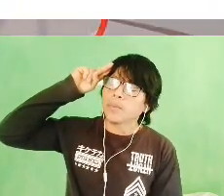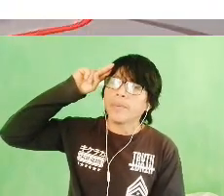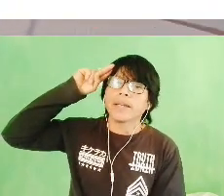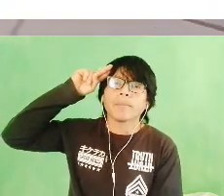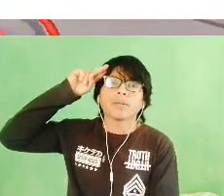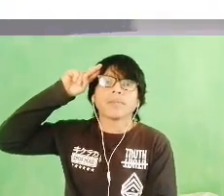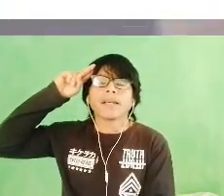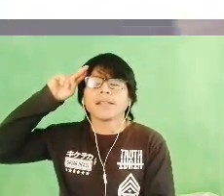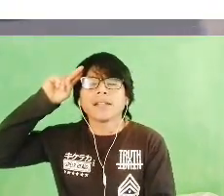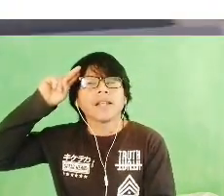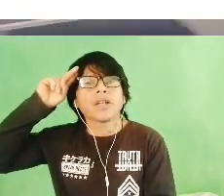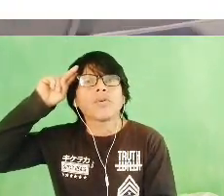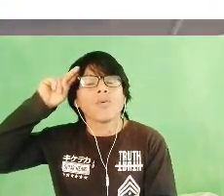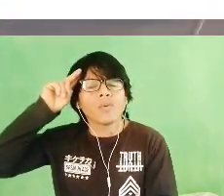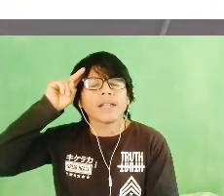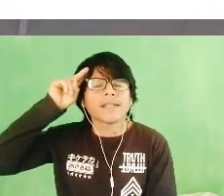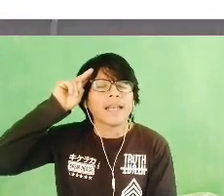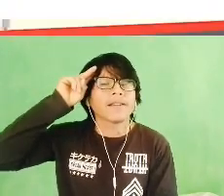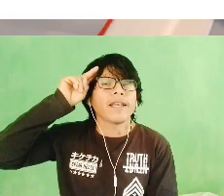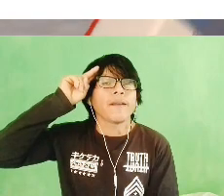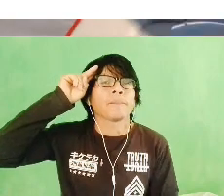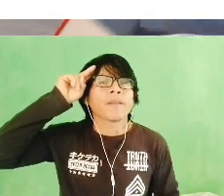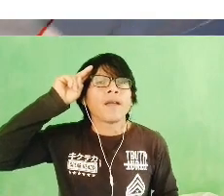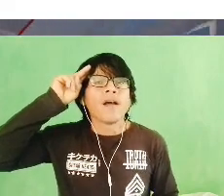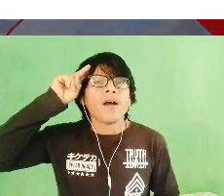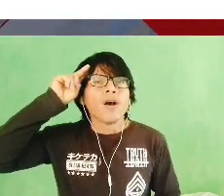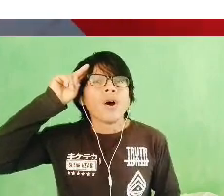General. Espero me vean en la próxima, que sigan teniendo